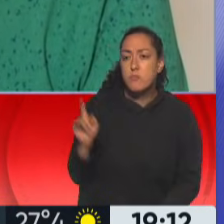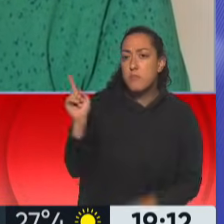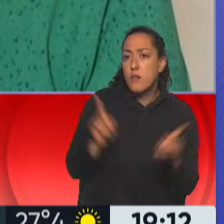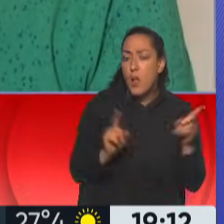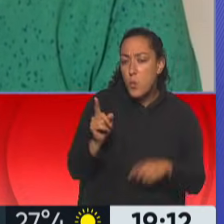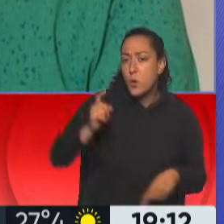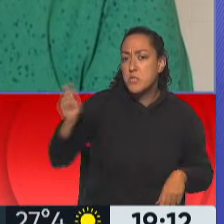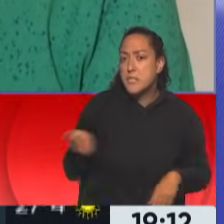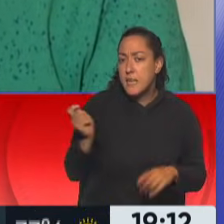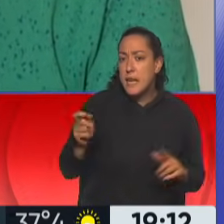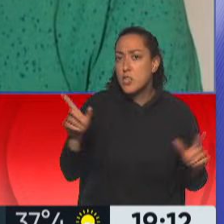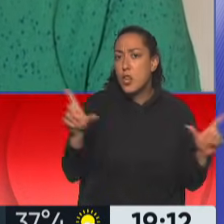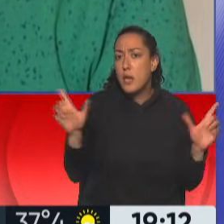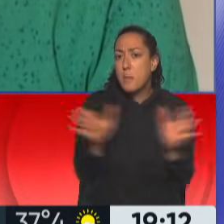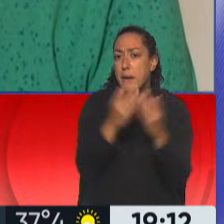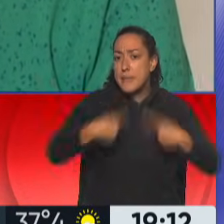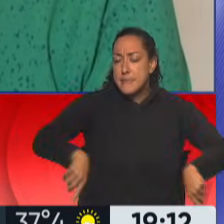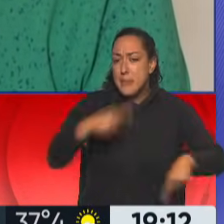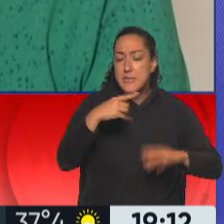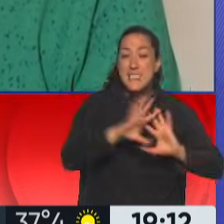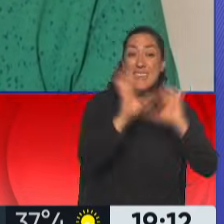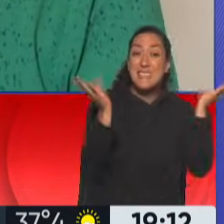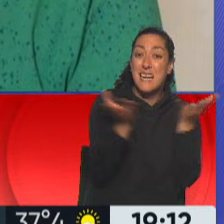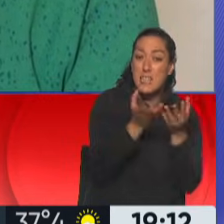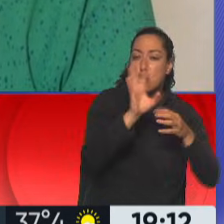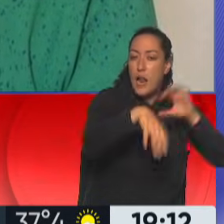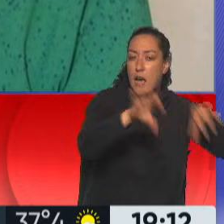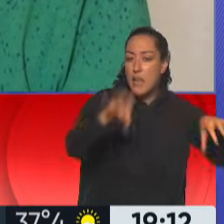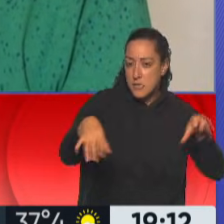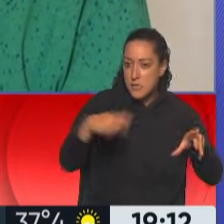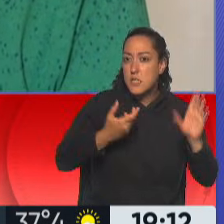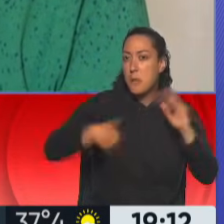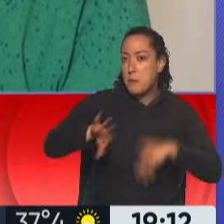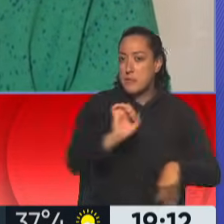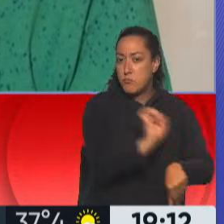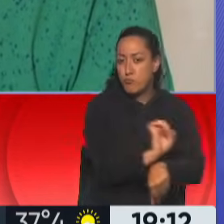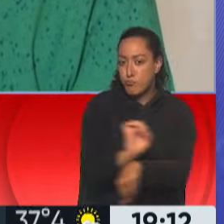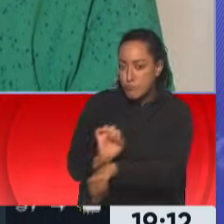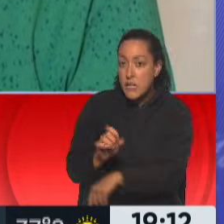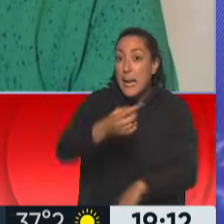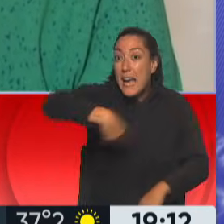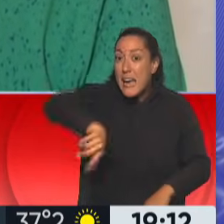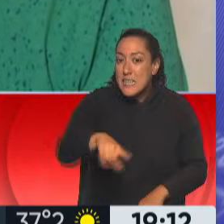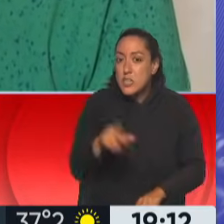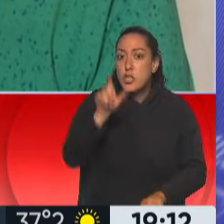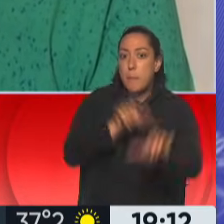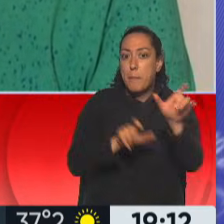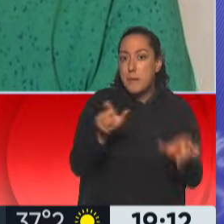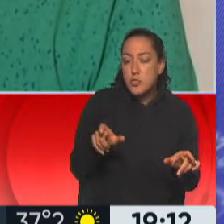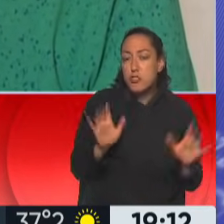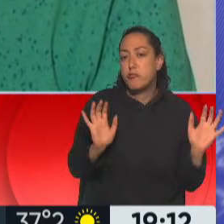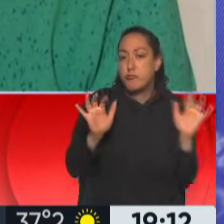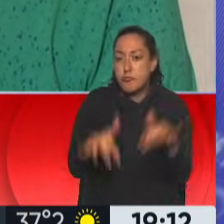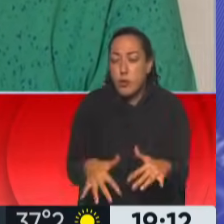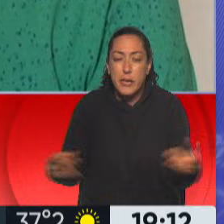del Sindicato de Prensa, que son de agencias internacionales. Mucha preocupación con este tema, sobre todo porque hay gente que se ha acercado hasta el lugar a trabajar